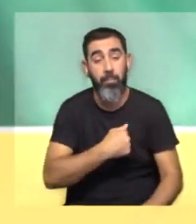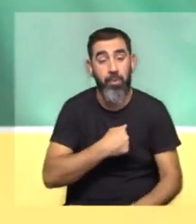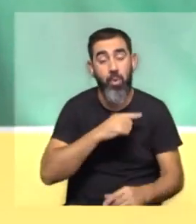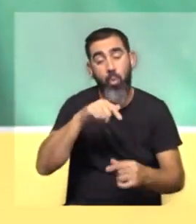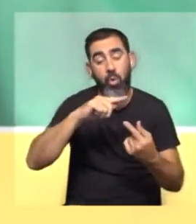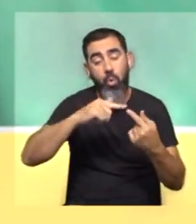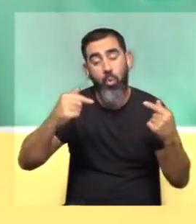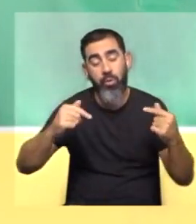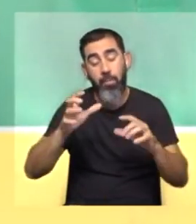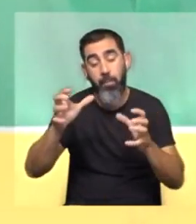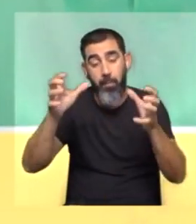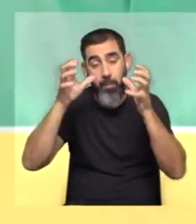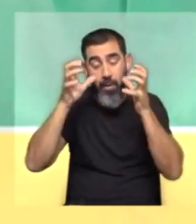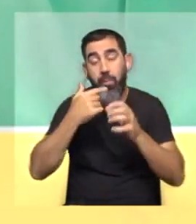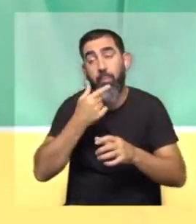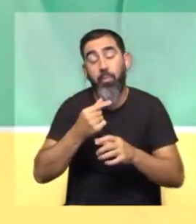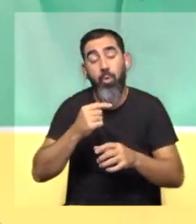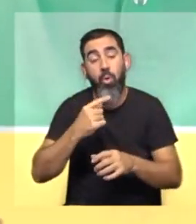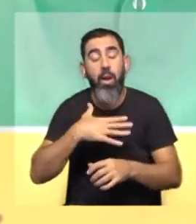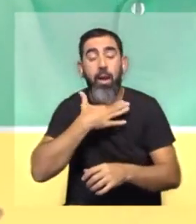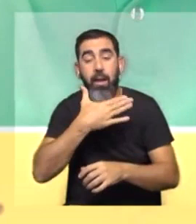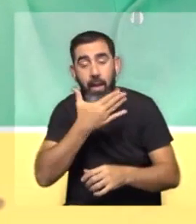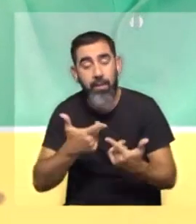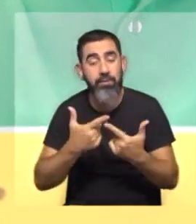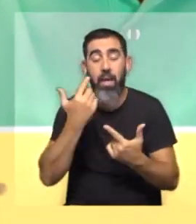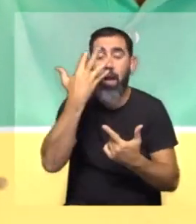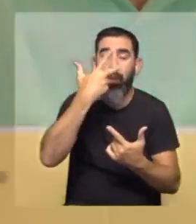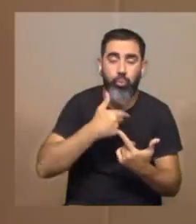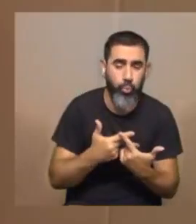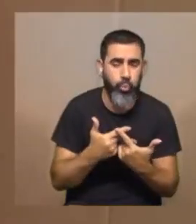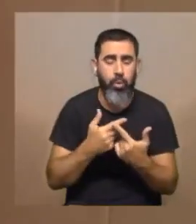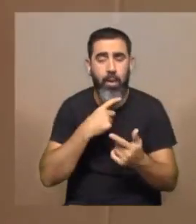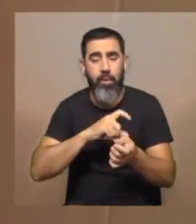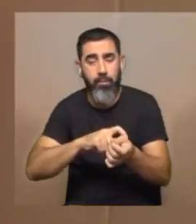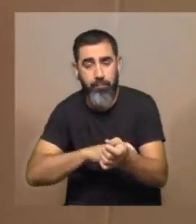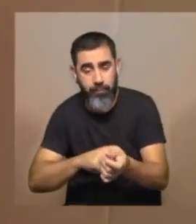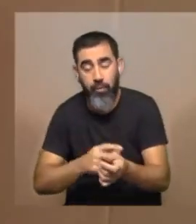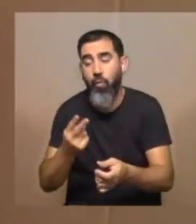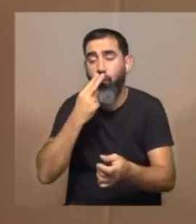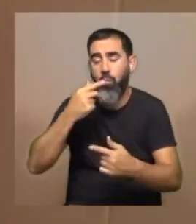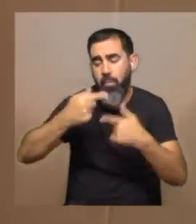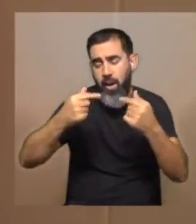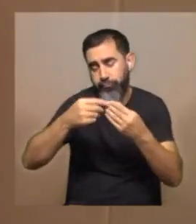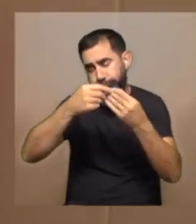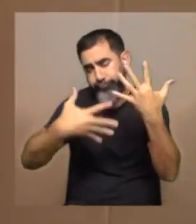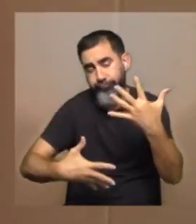otros factores de riesgo cardiovascular como el colesterol alto, el azúcar alto, es decir, la diabetes, el fumar, etcétera,